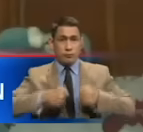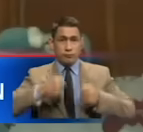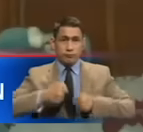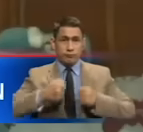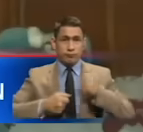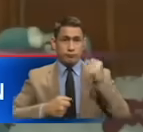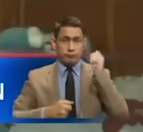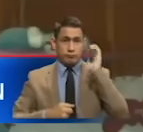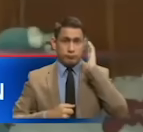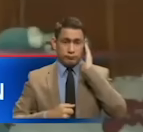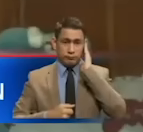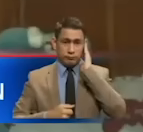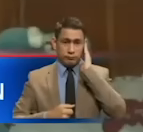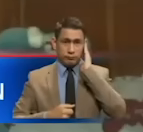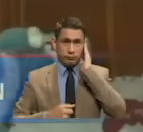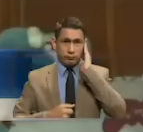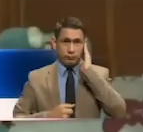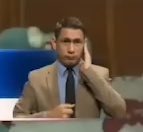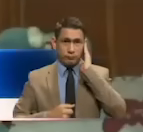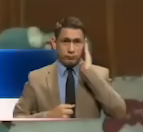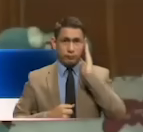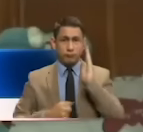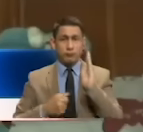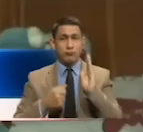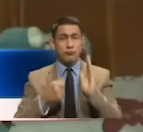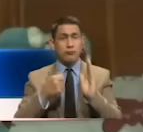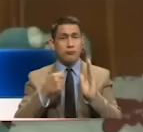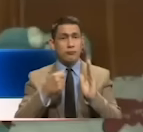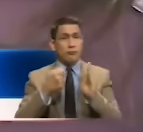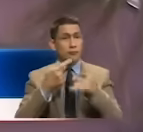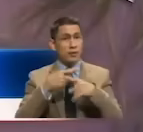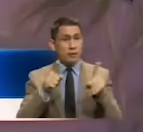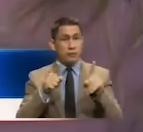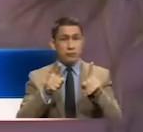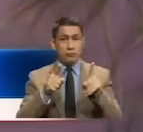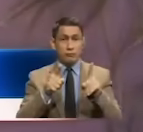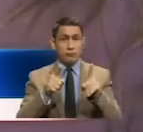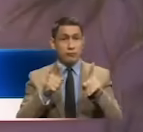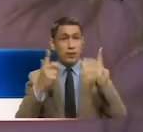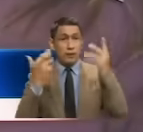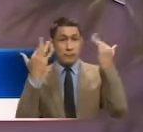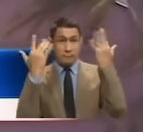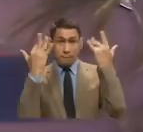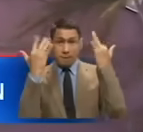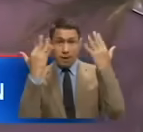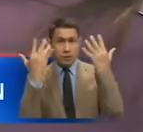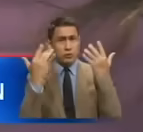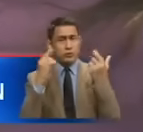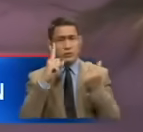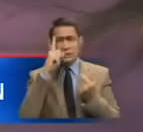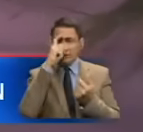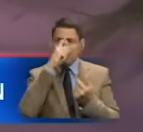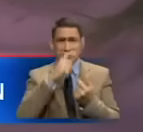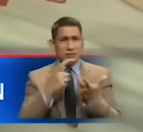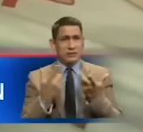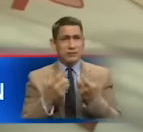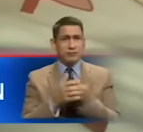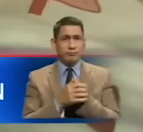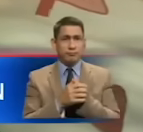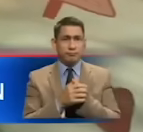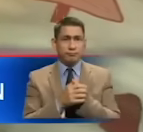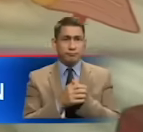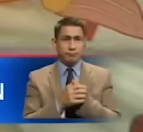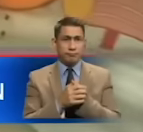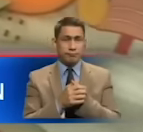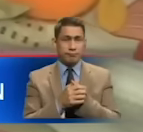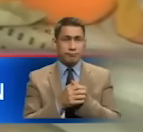llorar, agitarse, si se ríe, no, normal, no hacerlo reír exagerado, porque si se ríe exagerado comienza, se